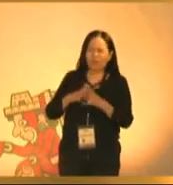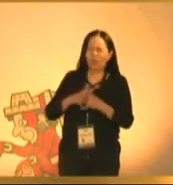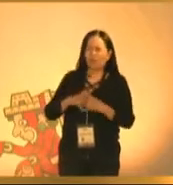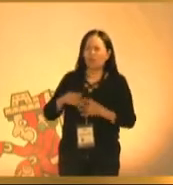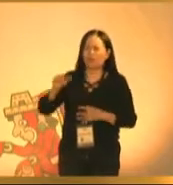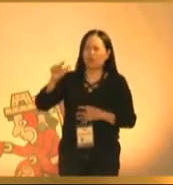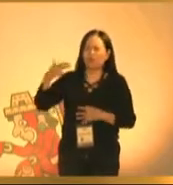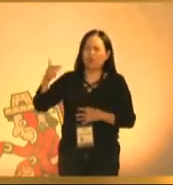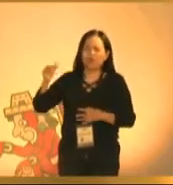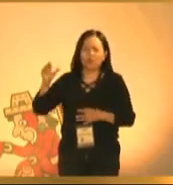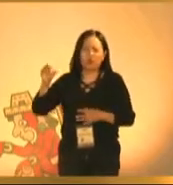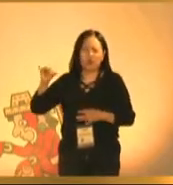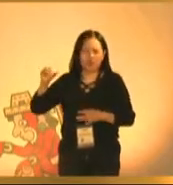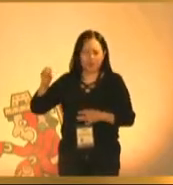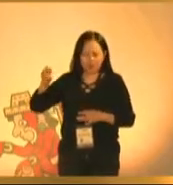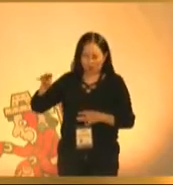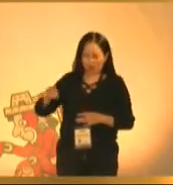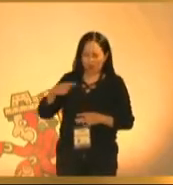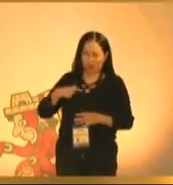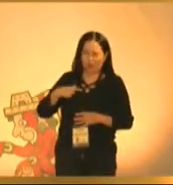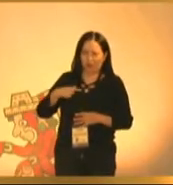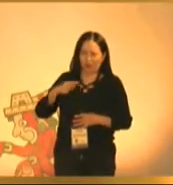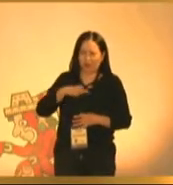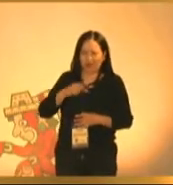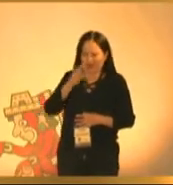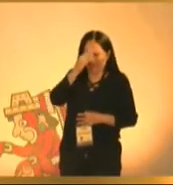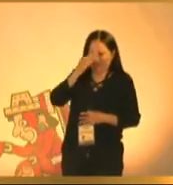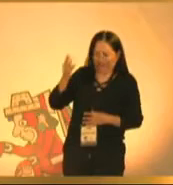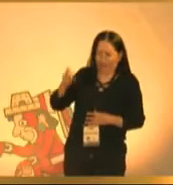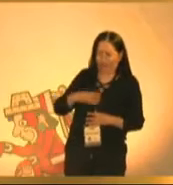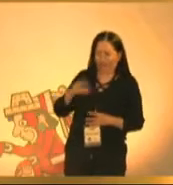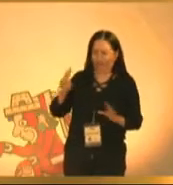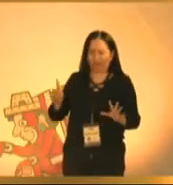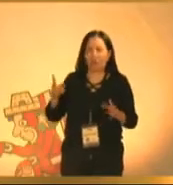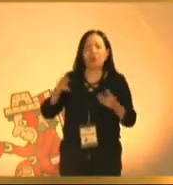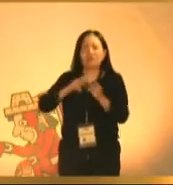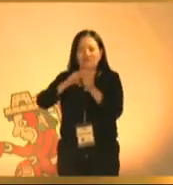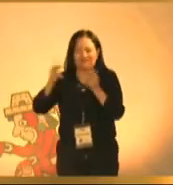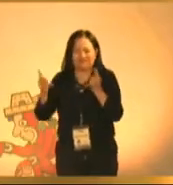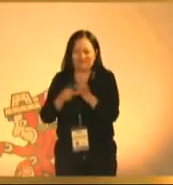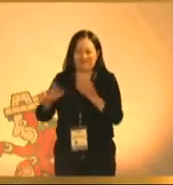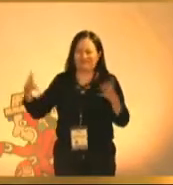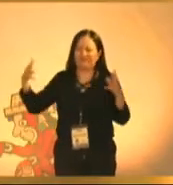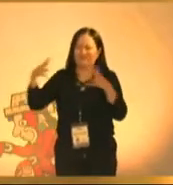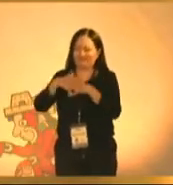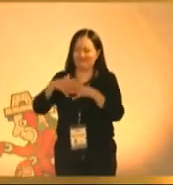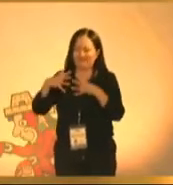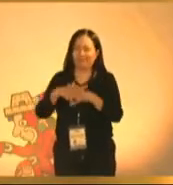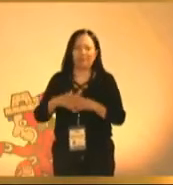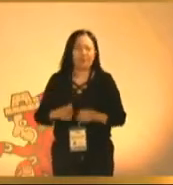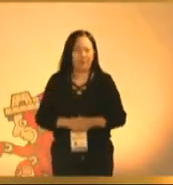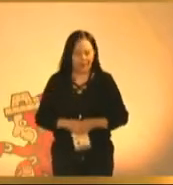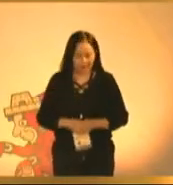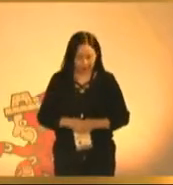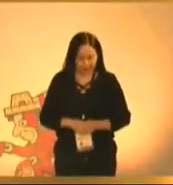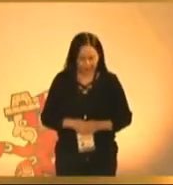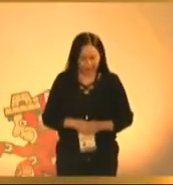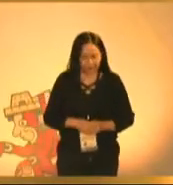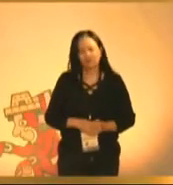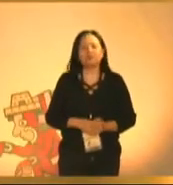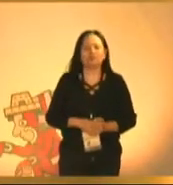fuerza que despliega los combates definitivos donde un país se la juega tienen la ventaja de ser